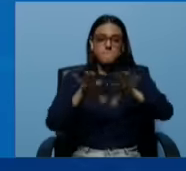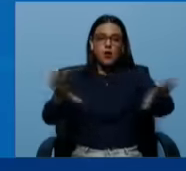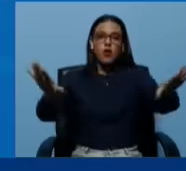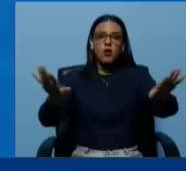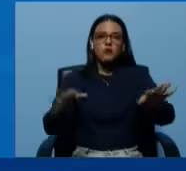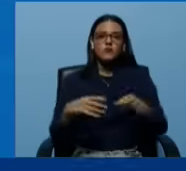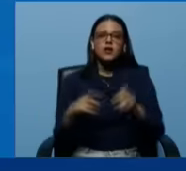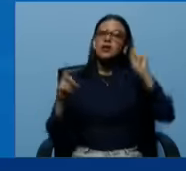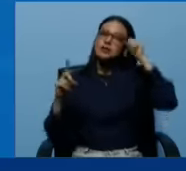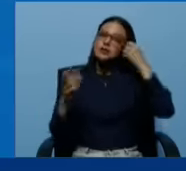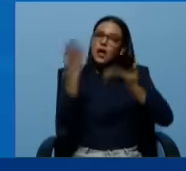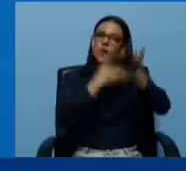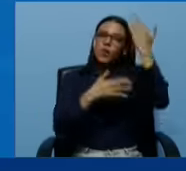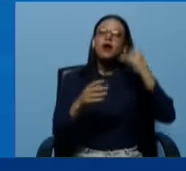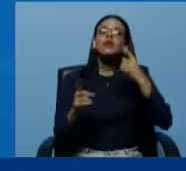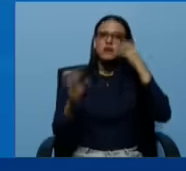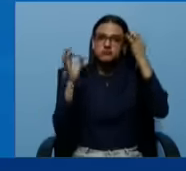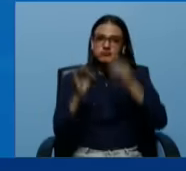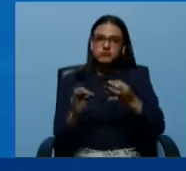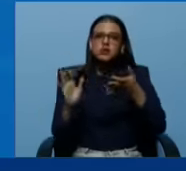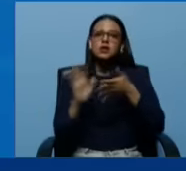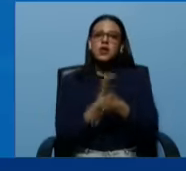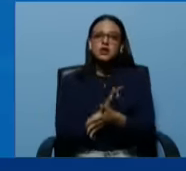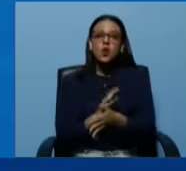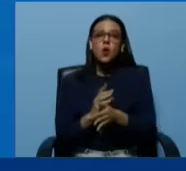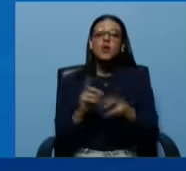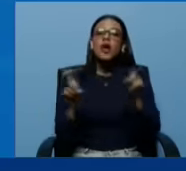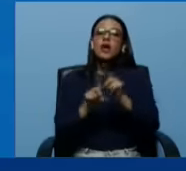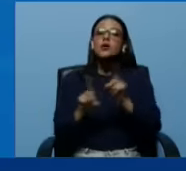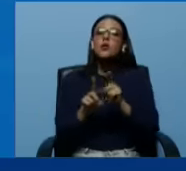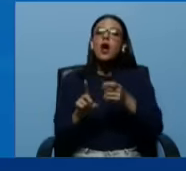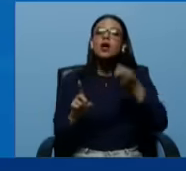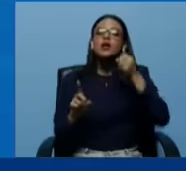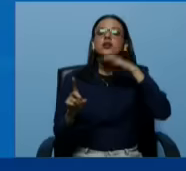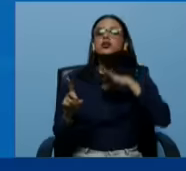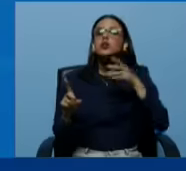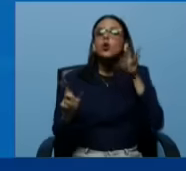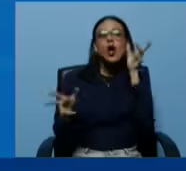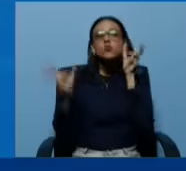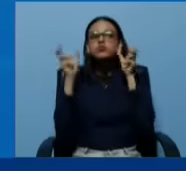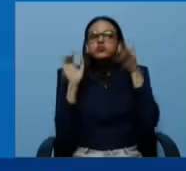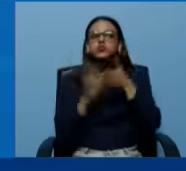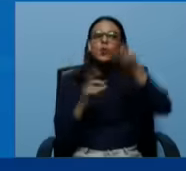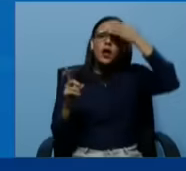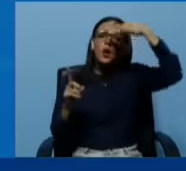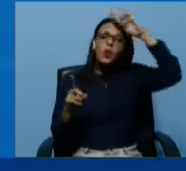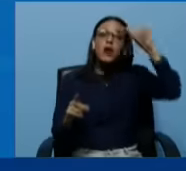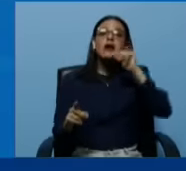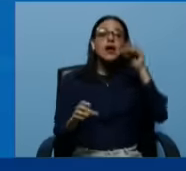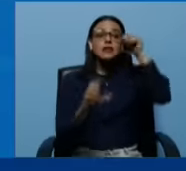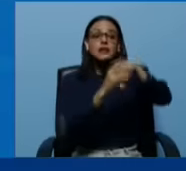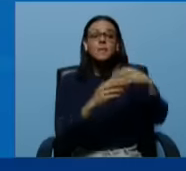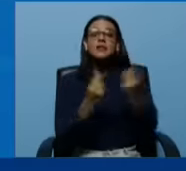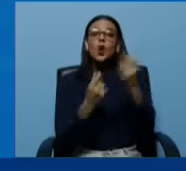lo recordaba muy bien al son cubano, al son del son cubano, el que se mete con